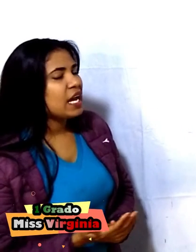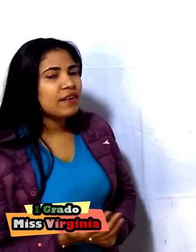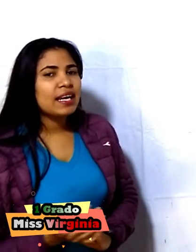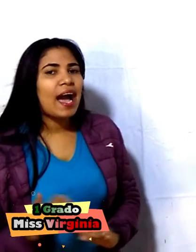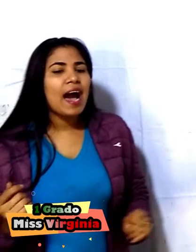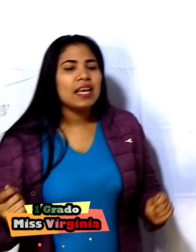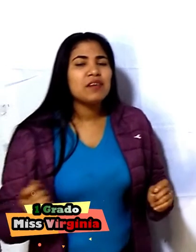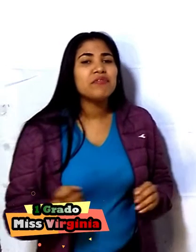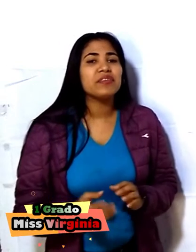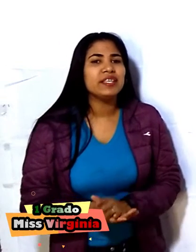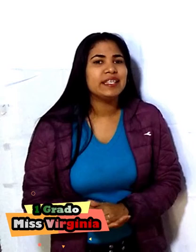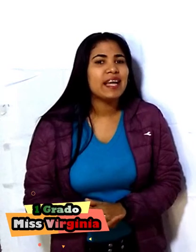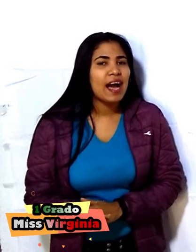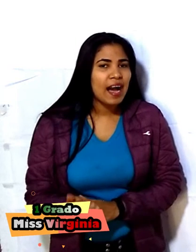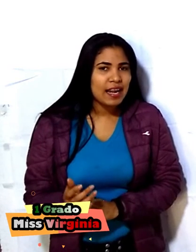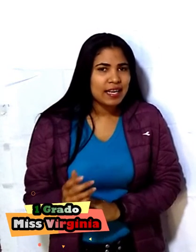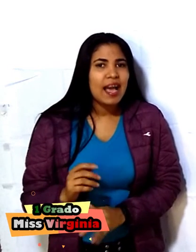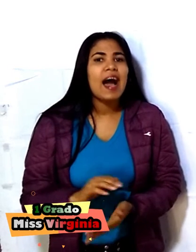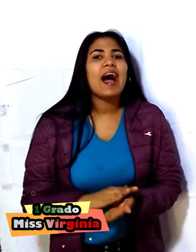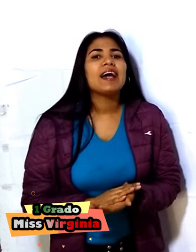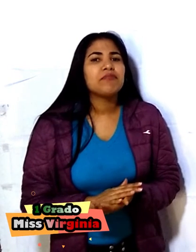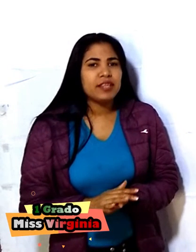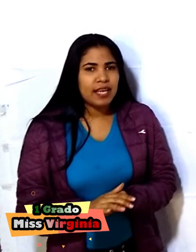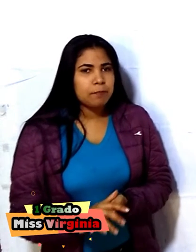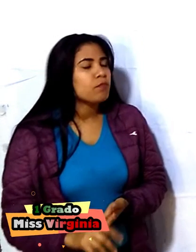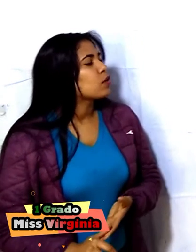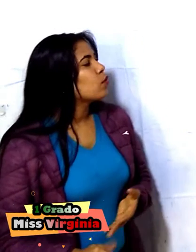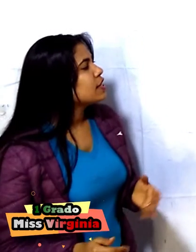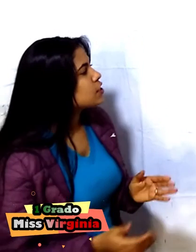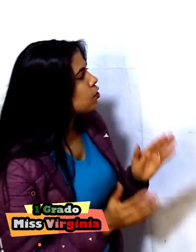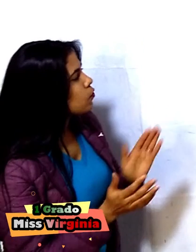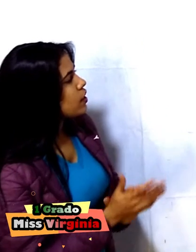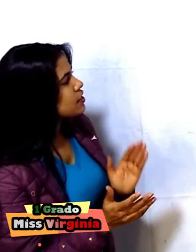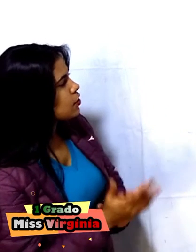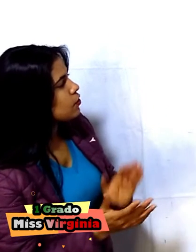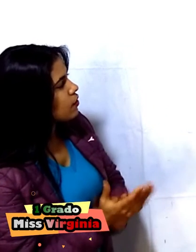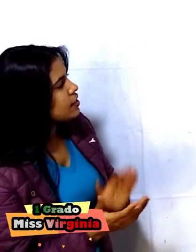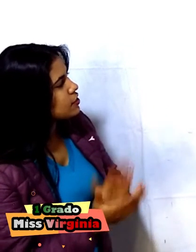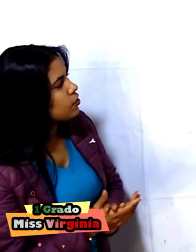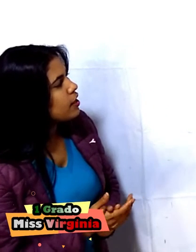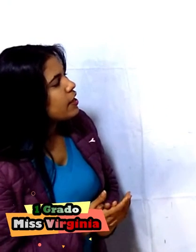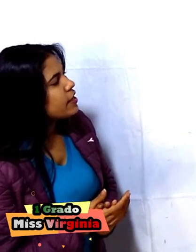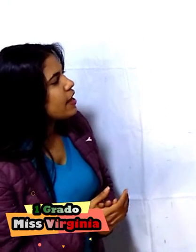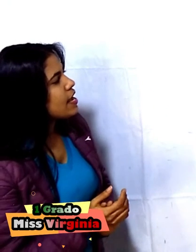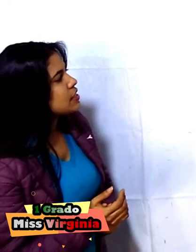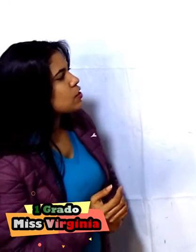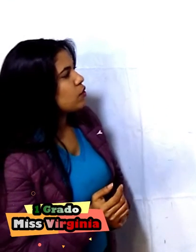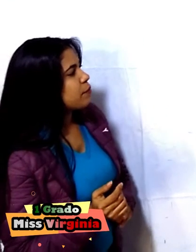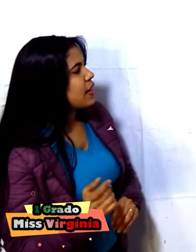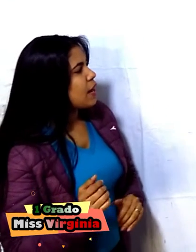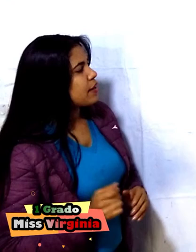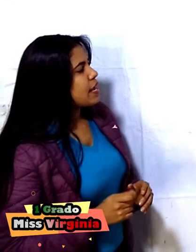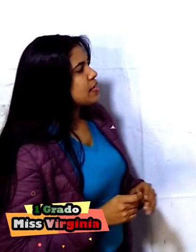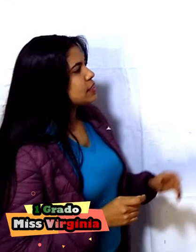la llevan al final. Al final. ¿Cuáles son? ¿Cuáles son? ¿Cuáles son? Y es,